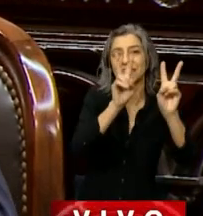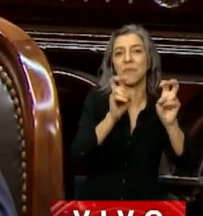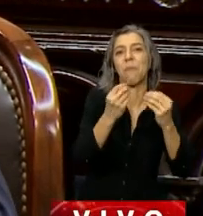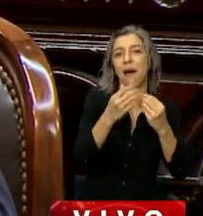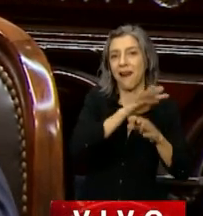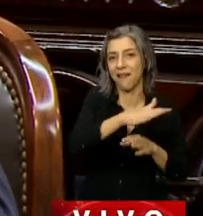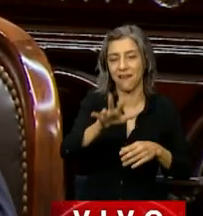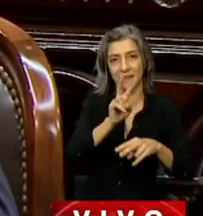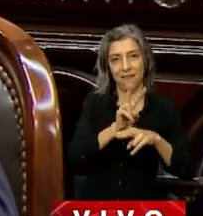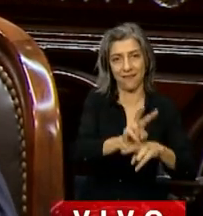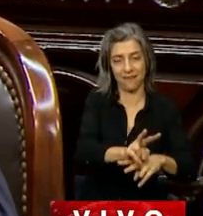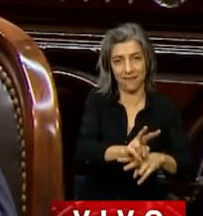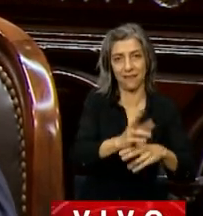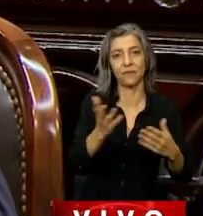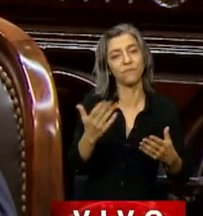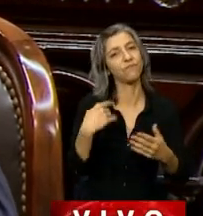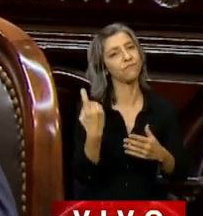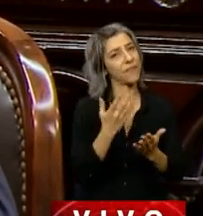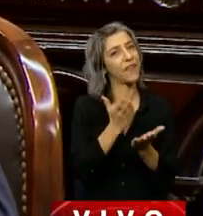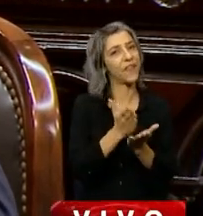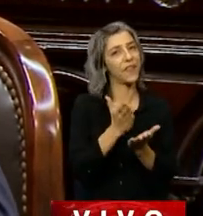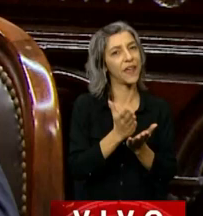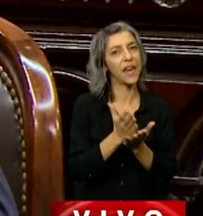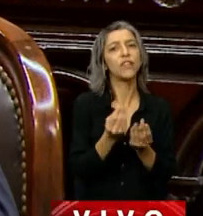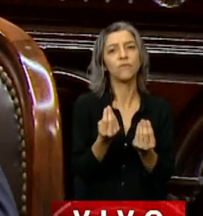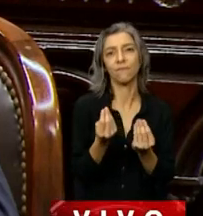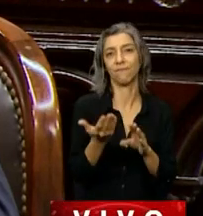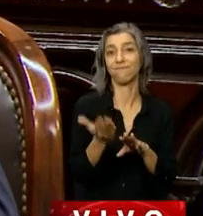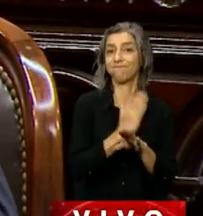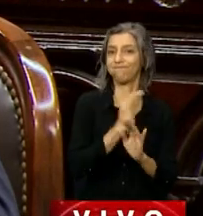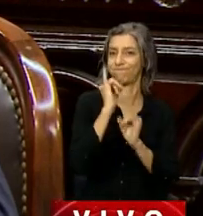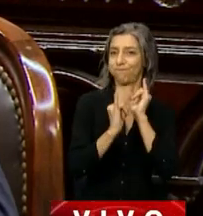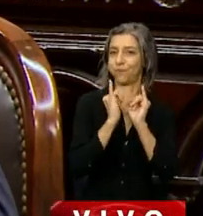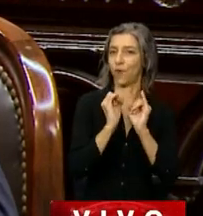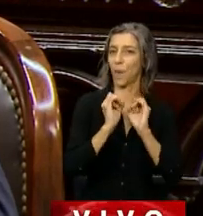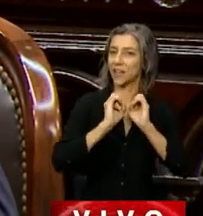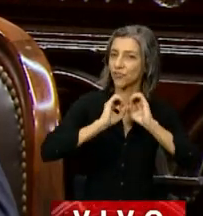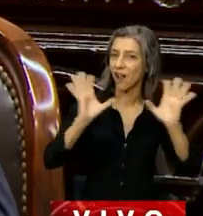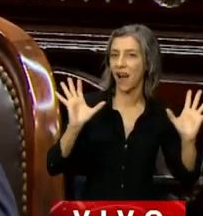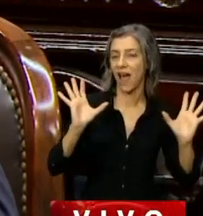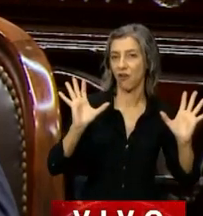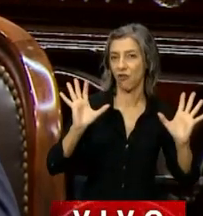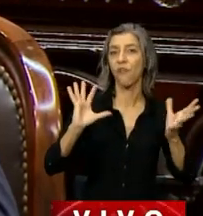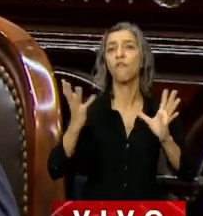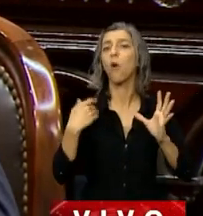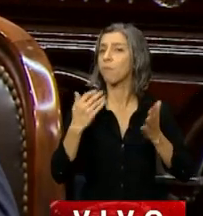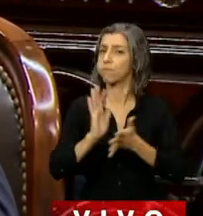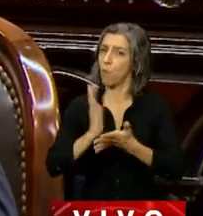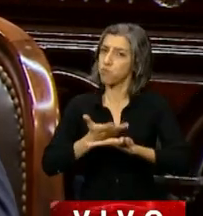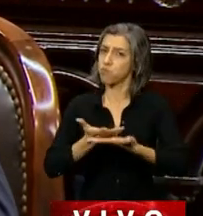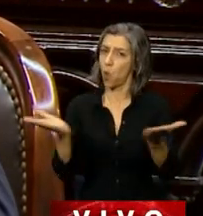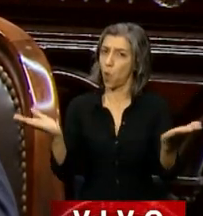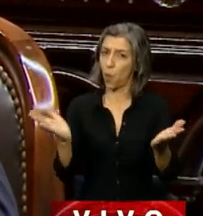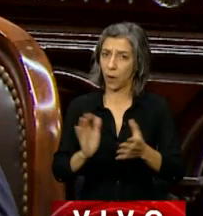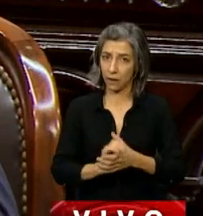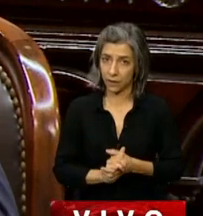derecho de poder contar con esa información en un lugar público, que es nada más ni nada menos que